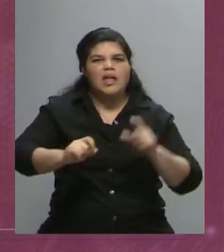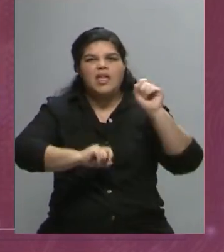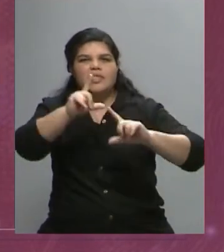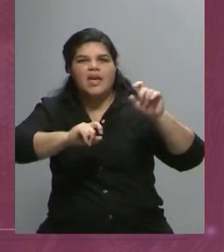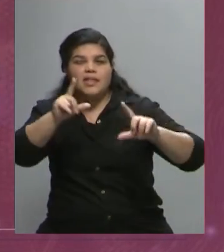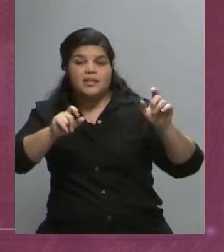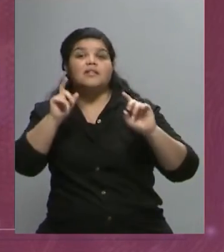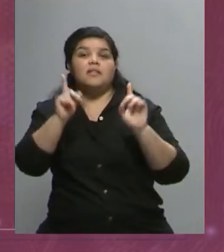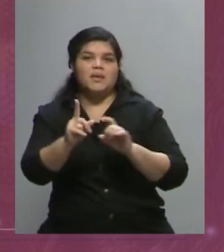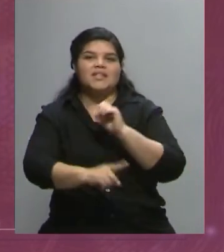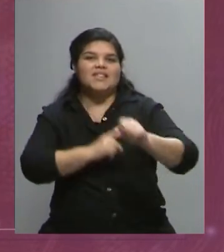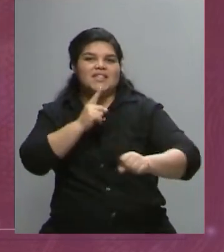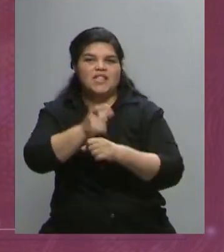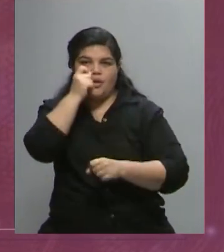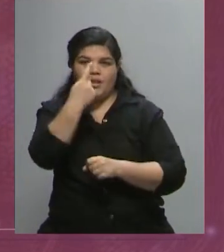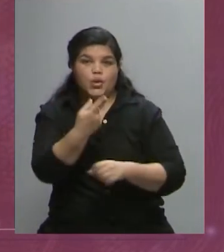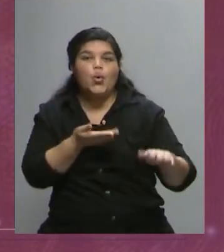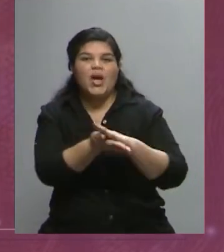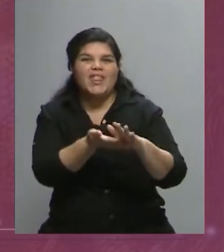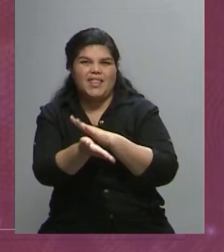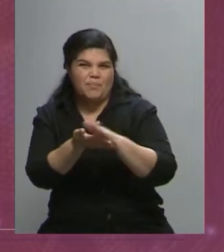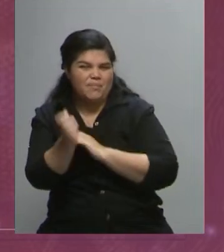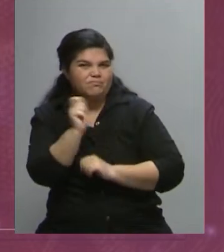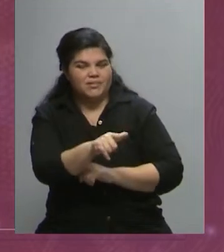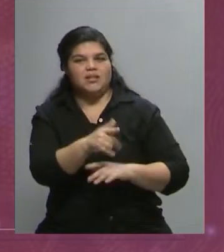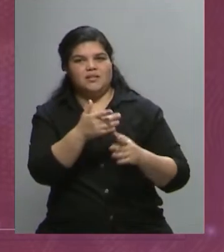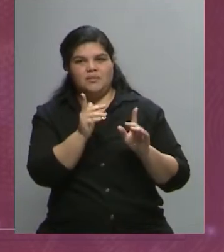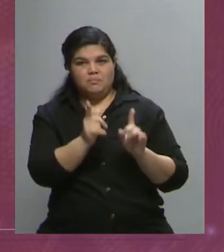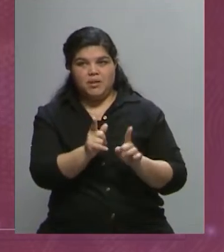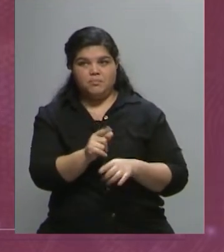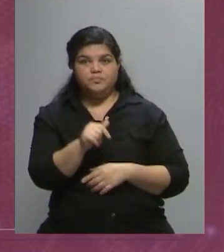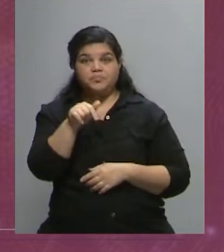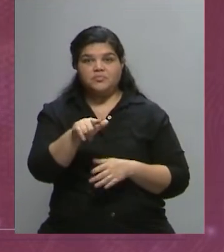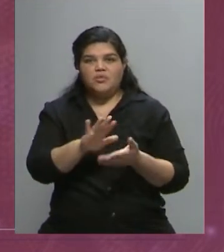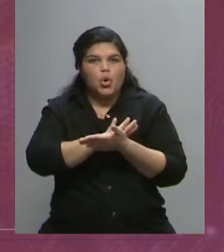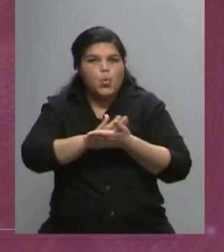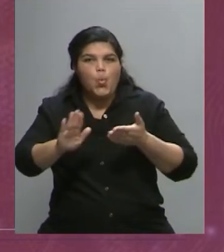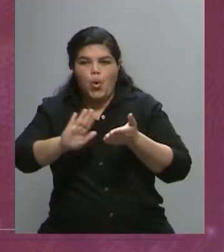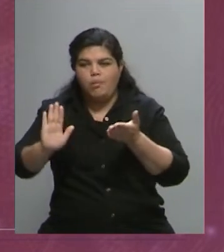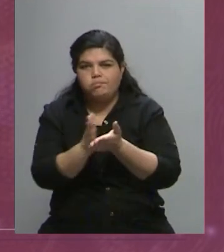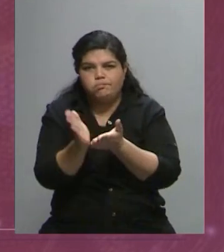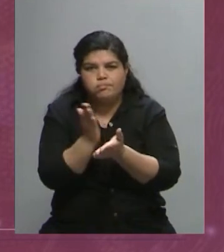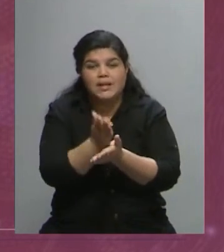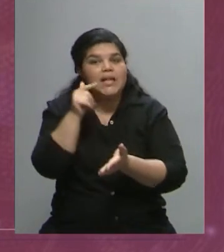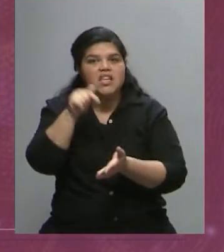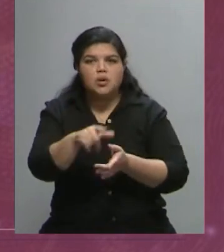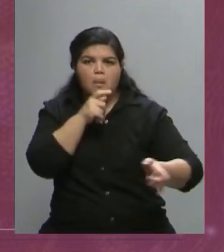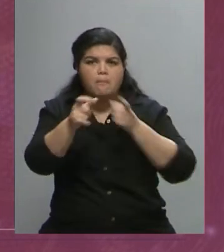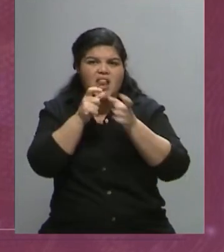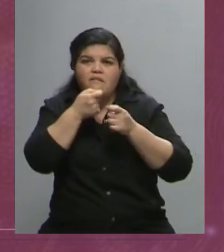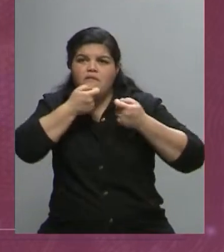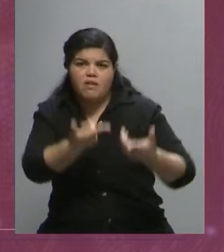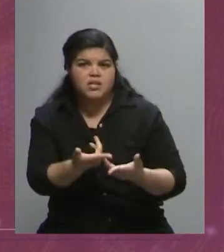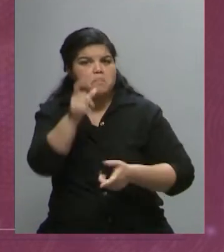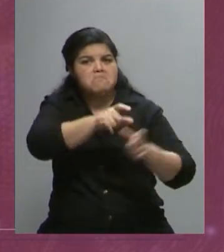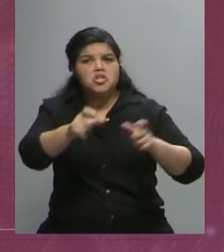por Siglo XXI. Ese fue mi primer trabajo de divulgación. Esto es una reedición moderna. También es un libro escrito para todo público. Lo que voy a